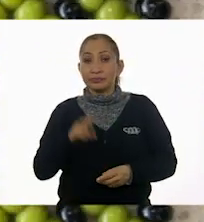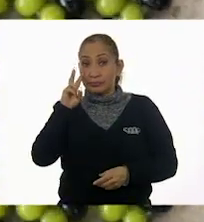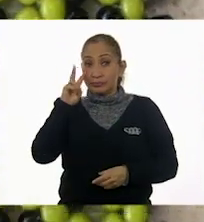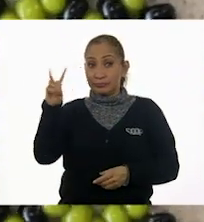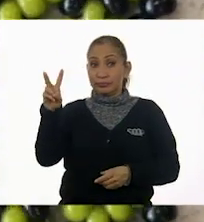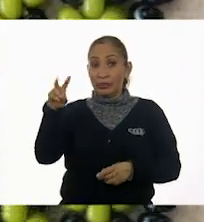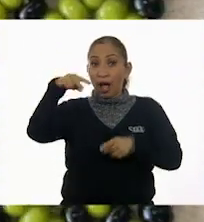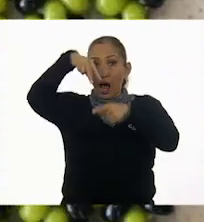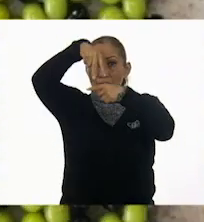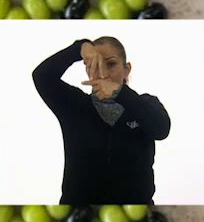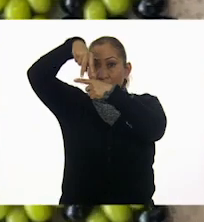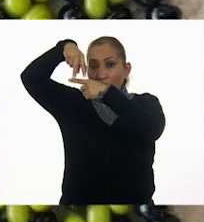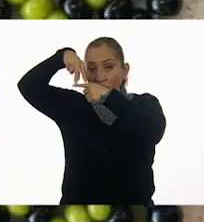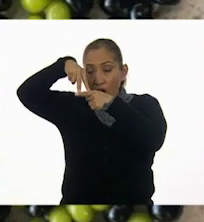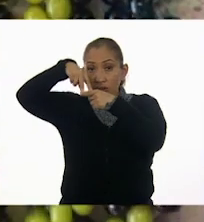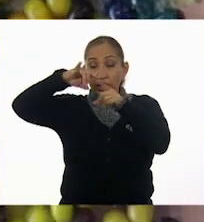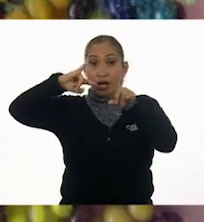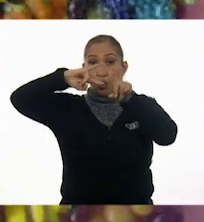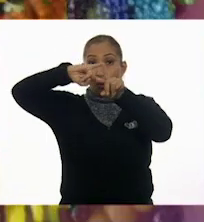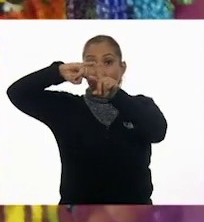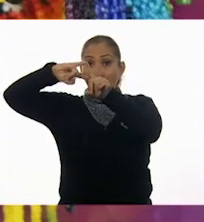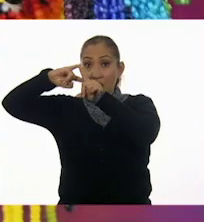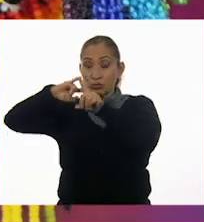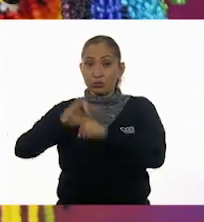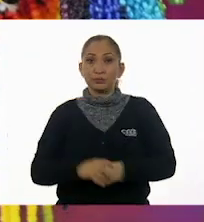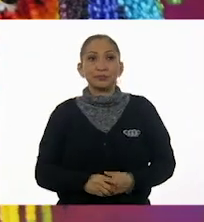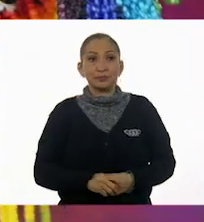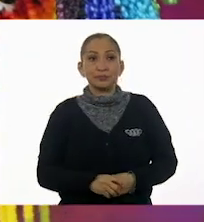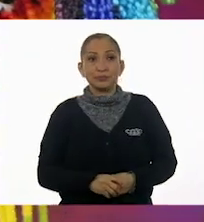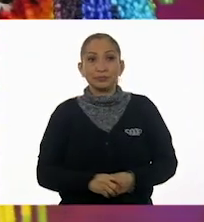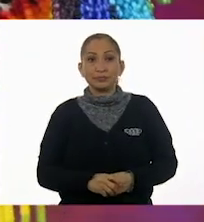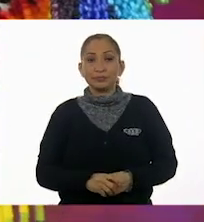Veo triángulos y cuadrados.